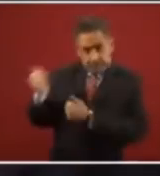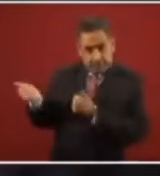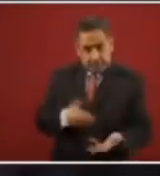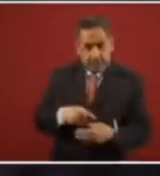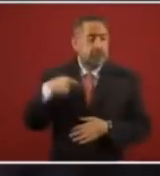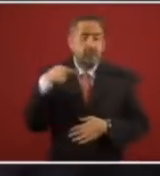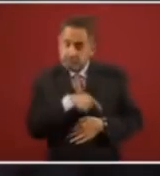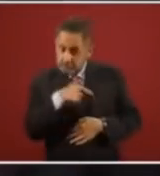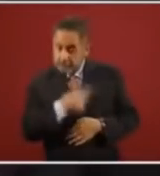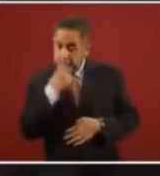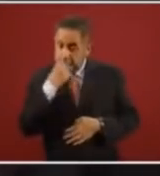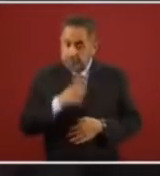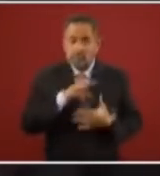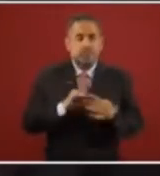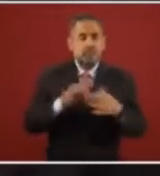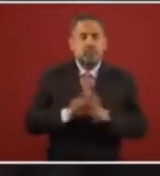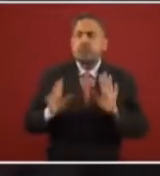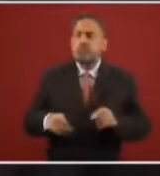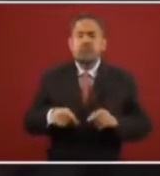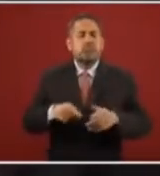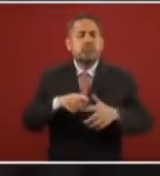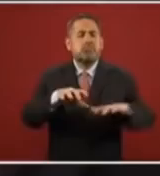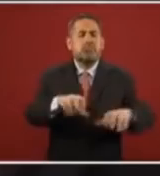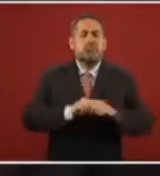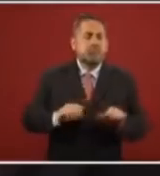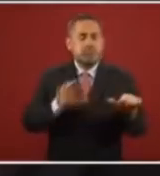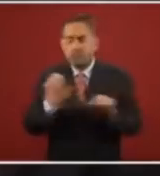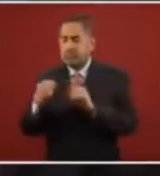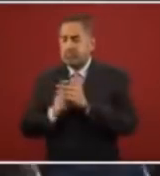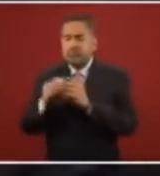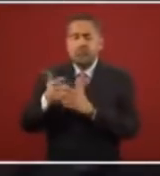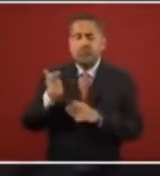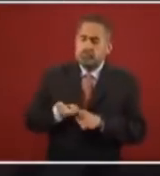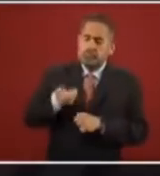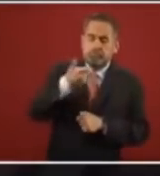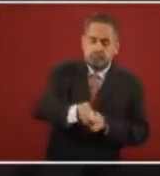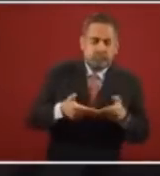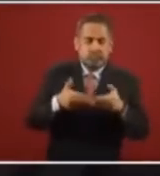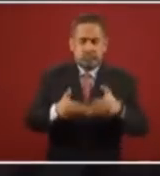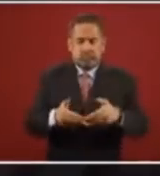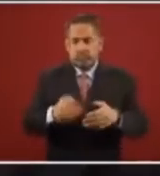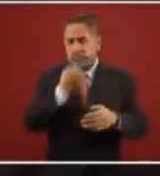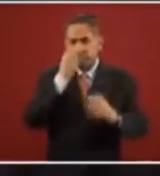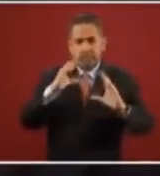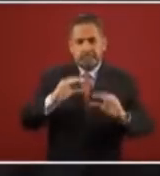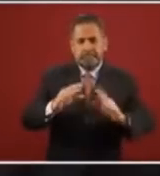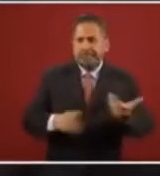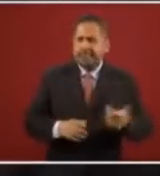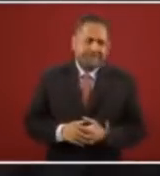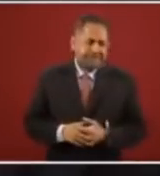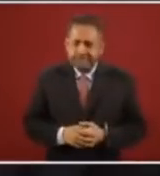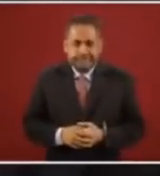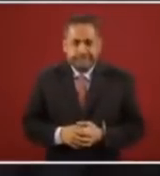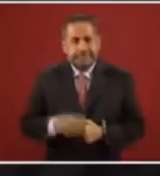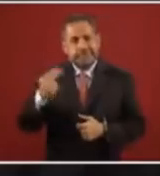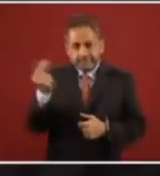sus declaraciones, había conseguido 600 millones de pesos para habilitar el barco escuela, que es urgente